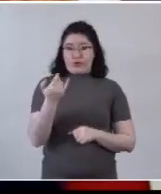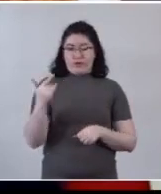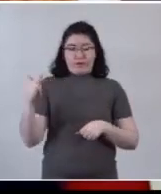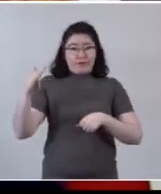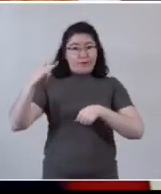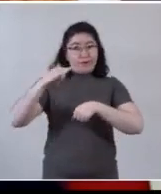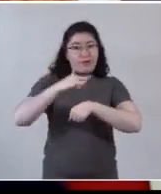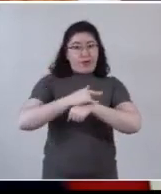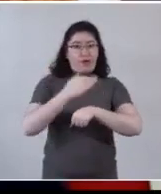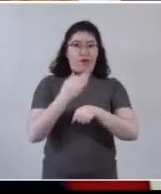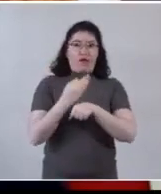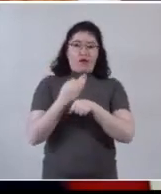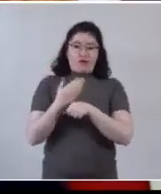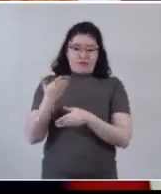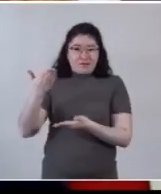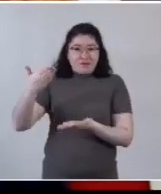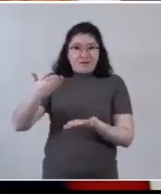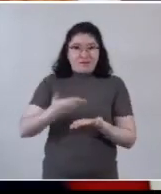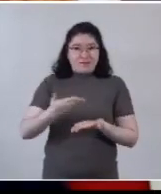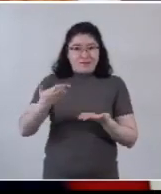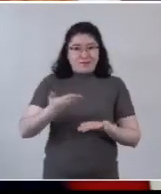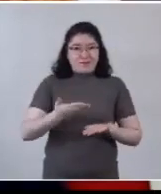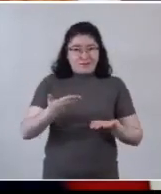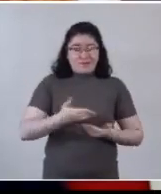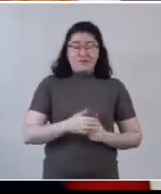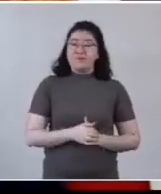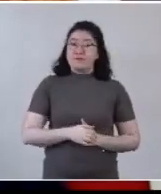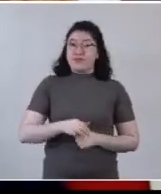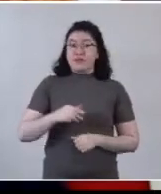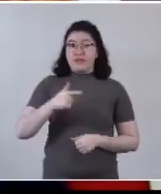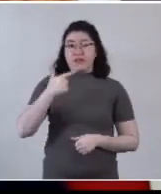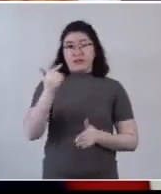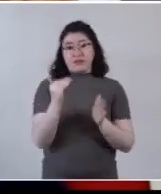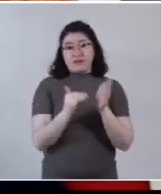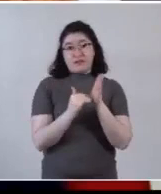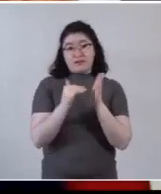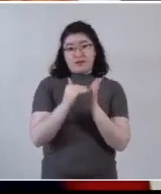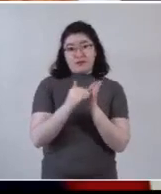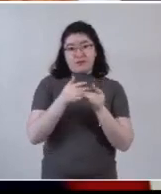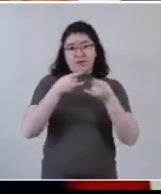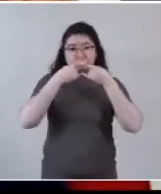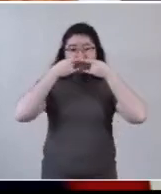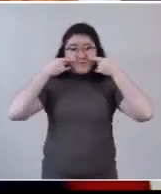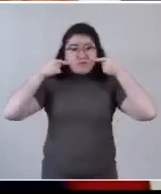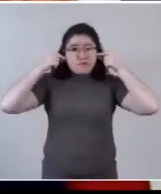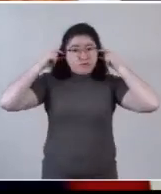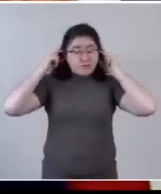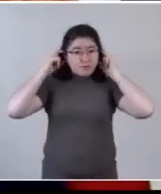el momento, más de 7 millones de cubrebocas,